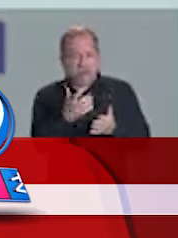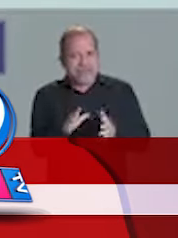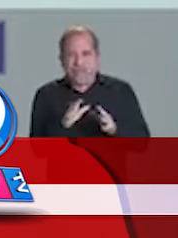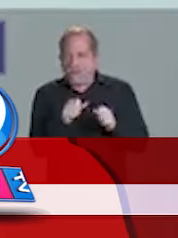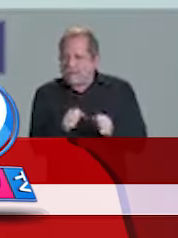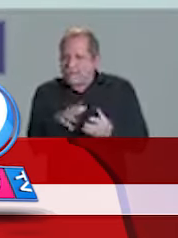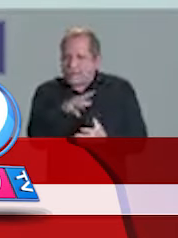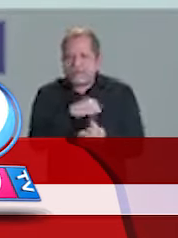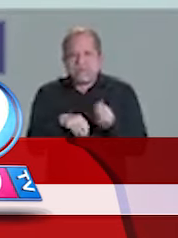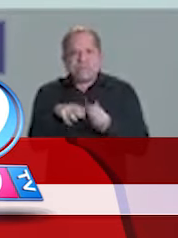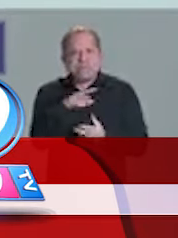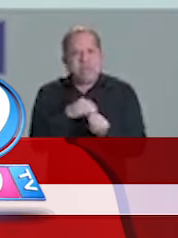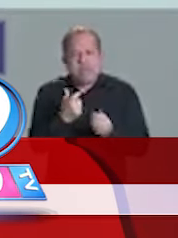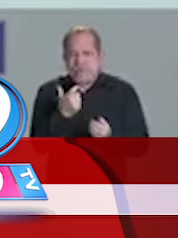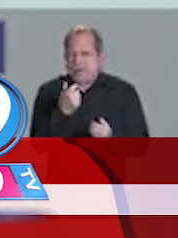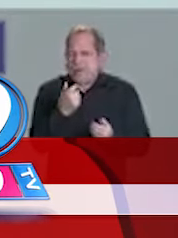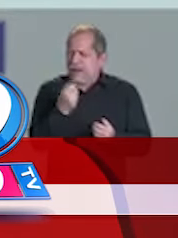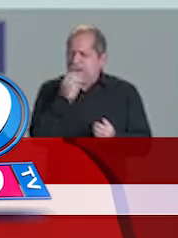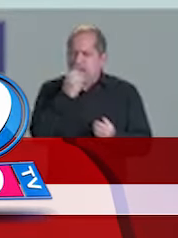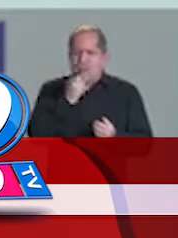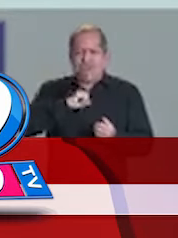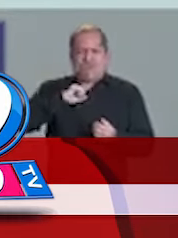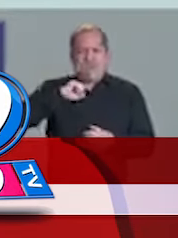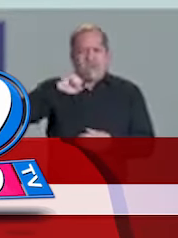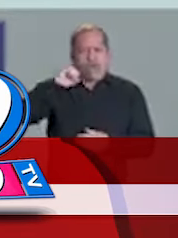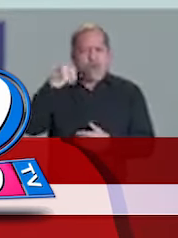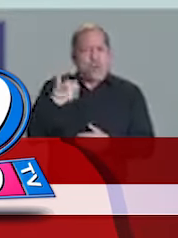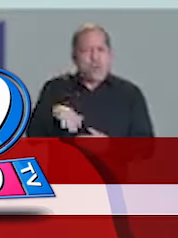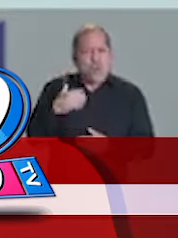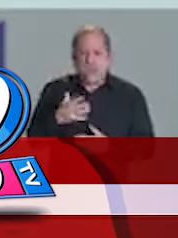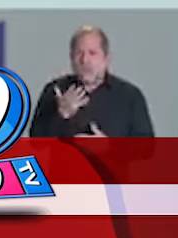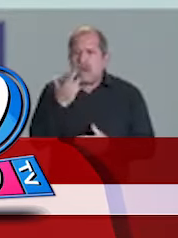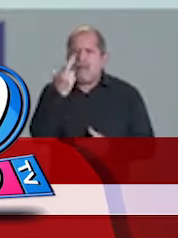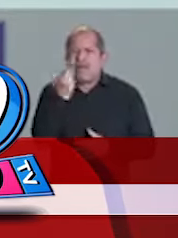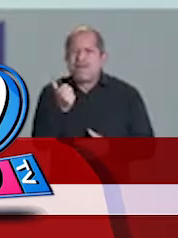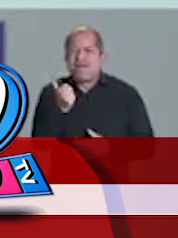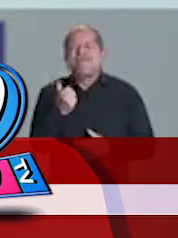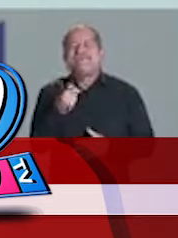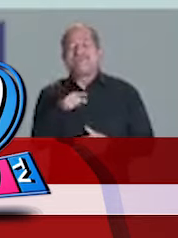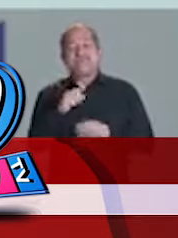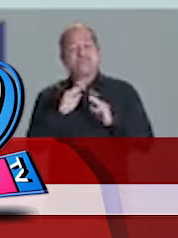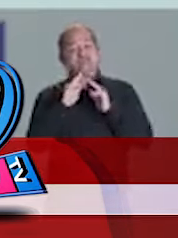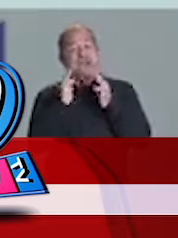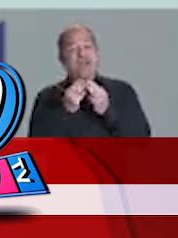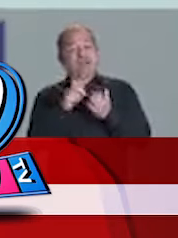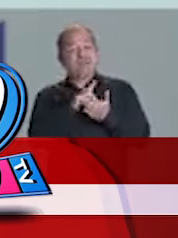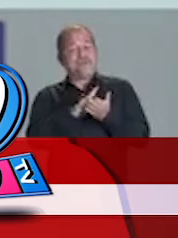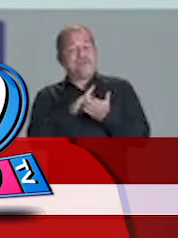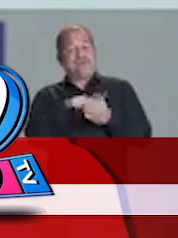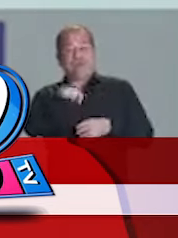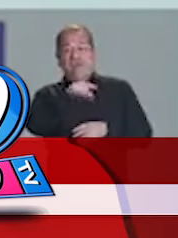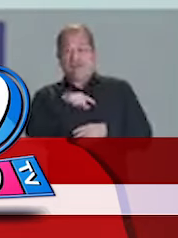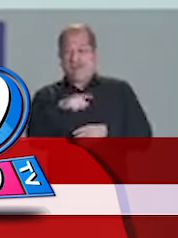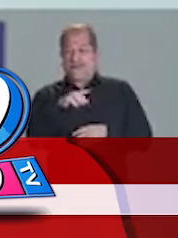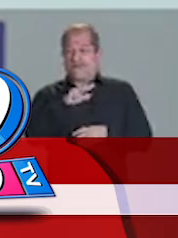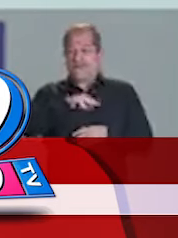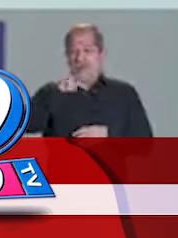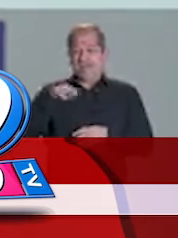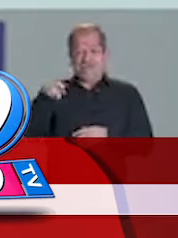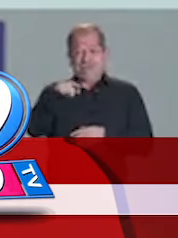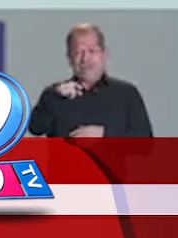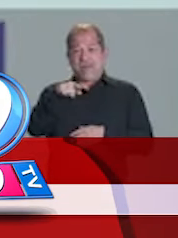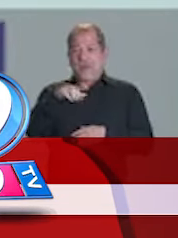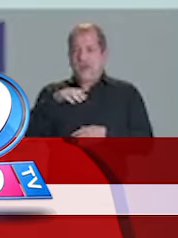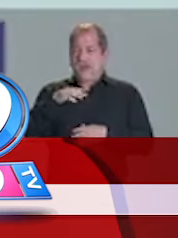una país, explicación. Dijo que fue un debate muy distinto al anterior, donde parecía que el tema a los productores de aguacate pobreza, en Michoacán, cambio climático, a los cañeros de